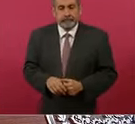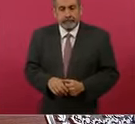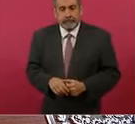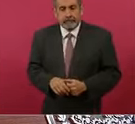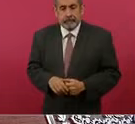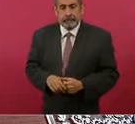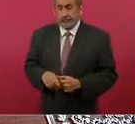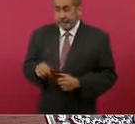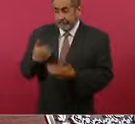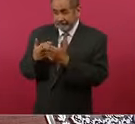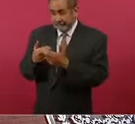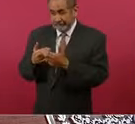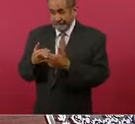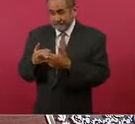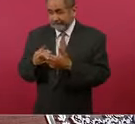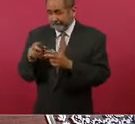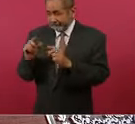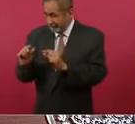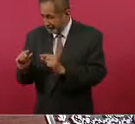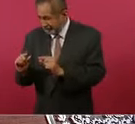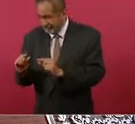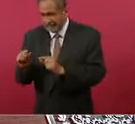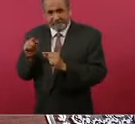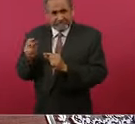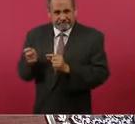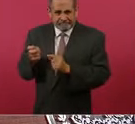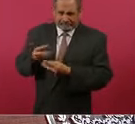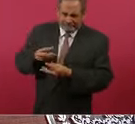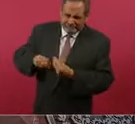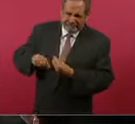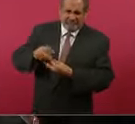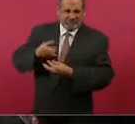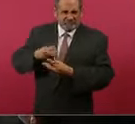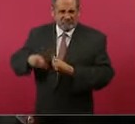Y con lo que dejaron, con eso,